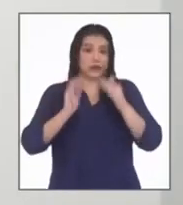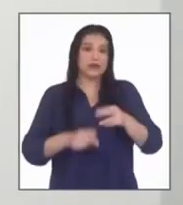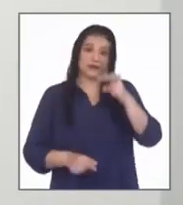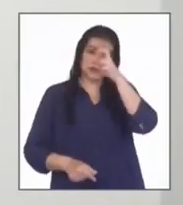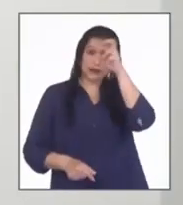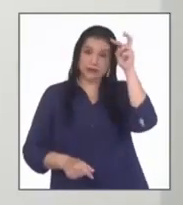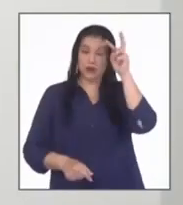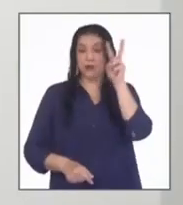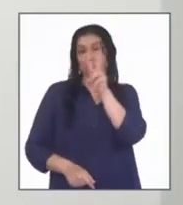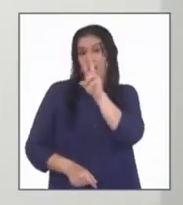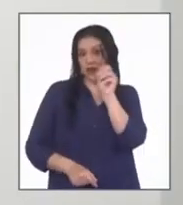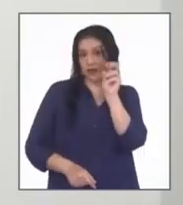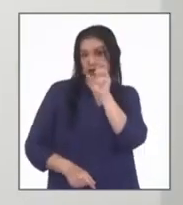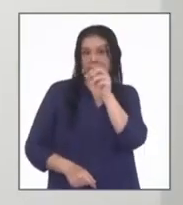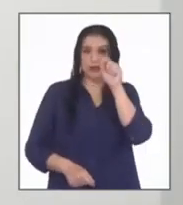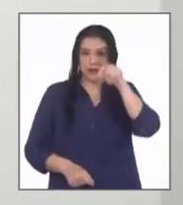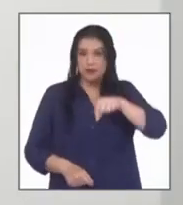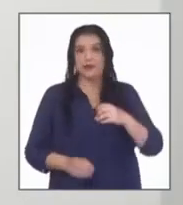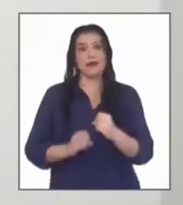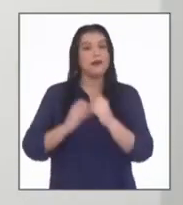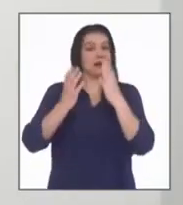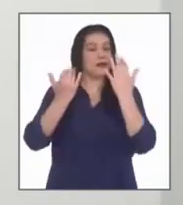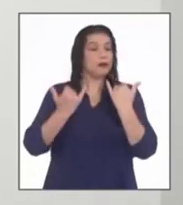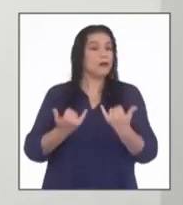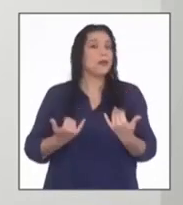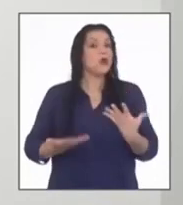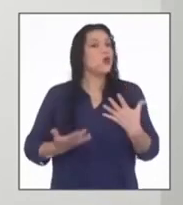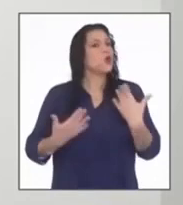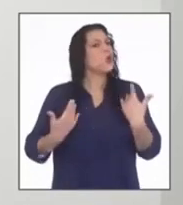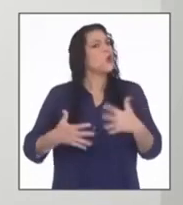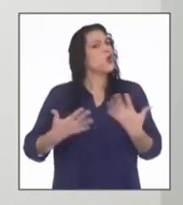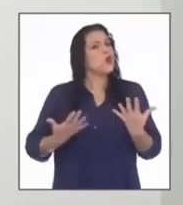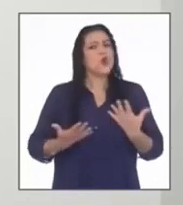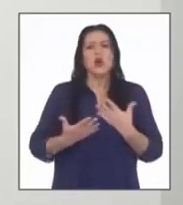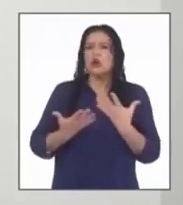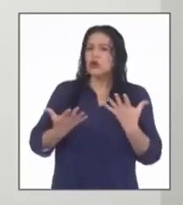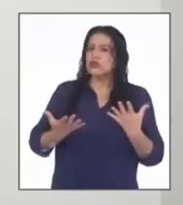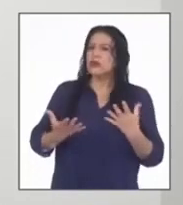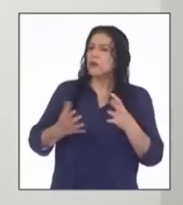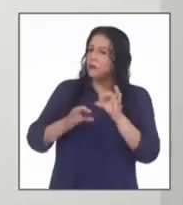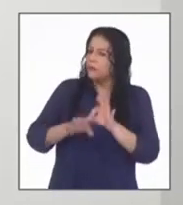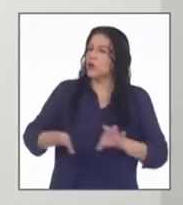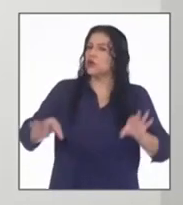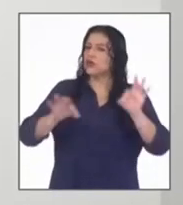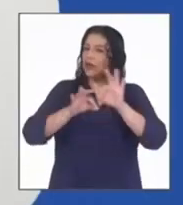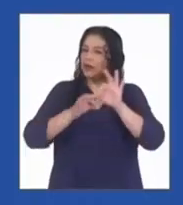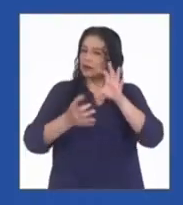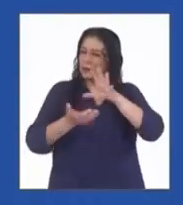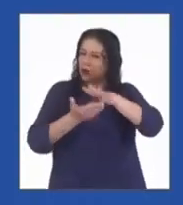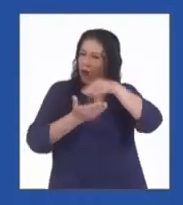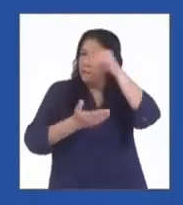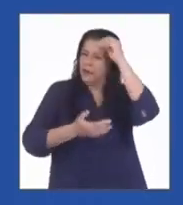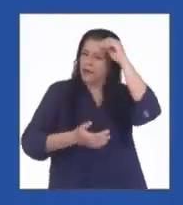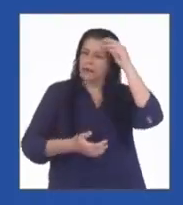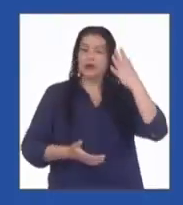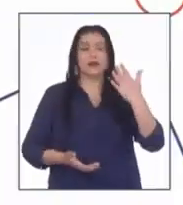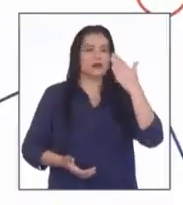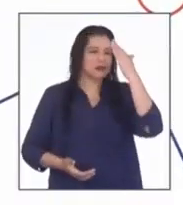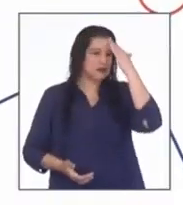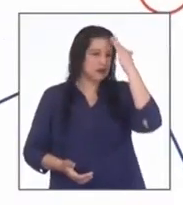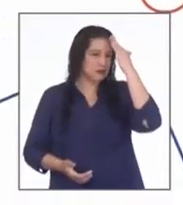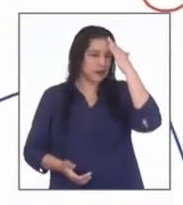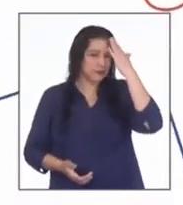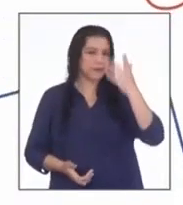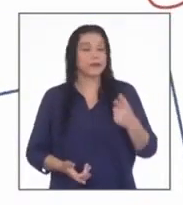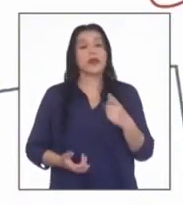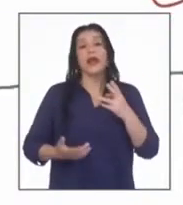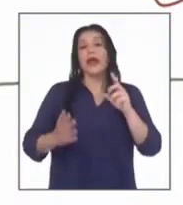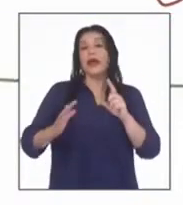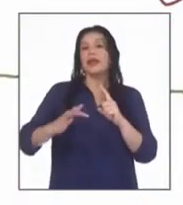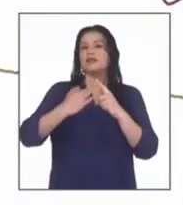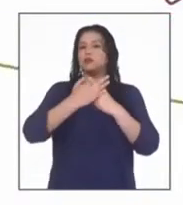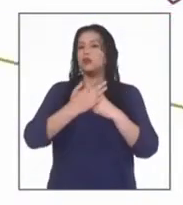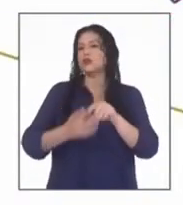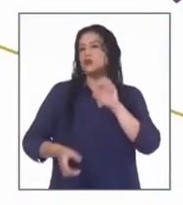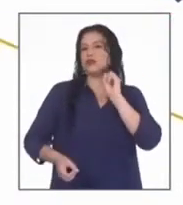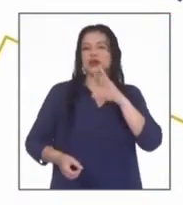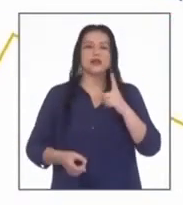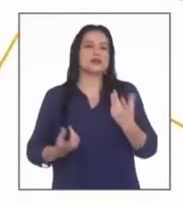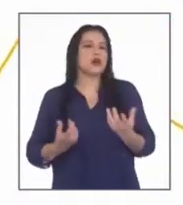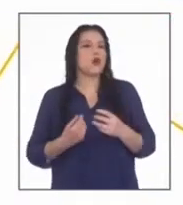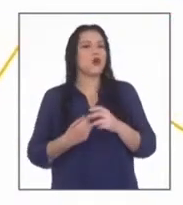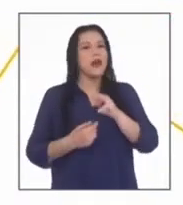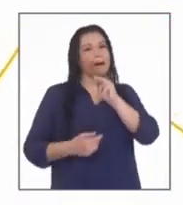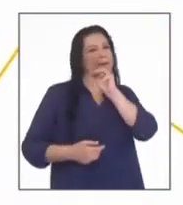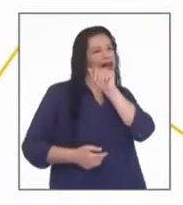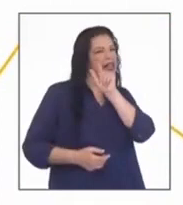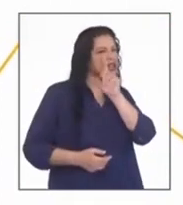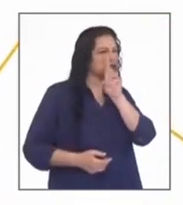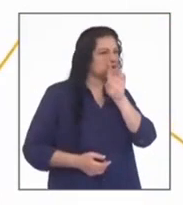promo 2020, el día de hoy tenemos cosas muy importantes por conocer y aprender. En la situación se menciona una